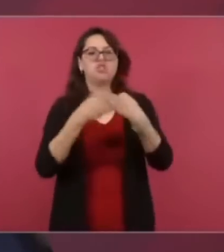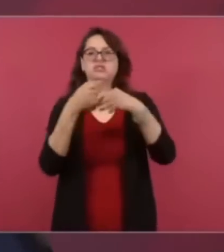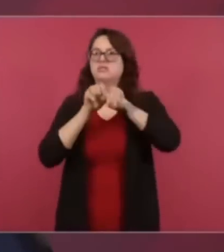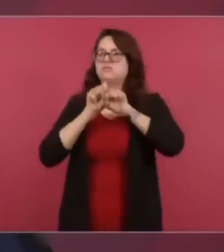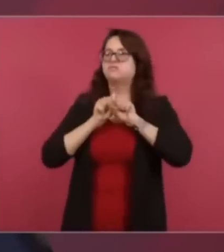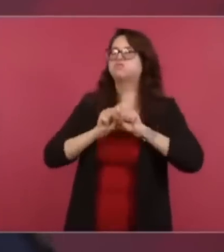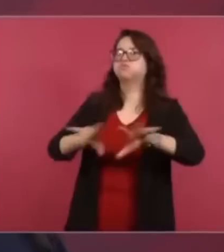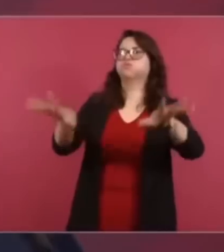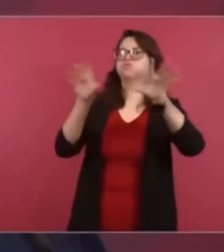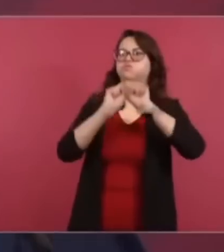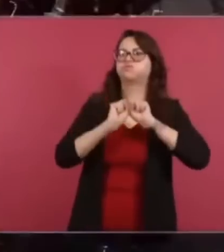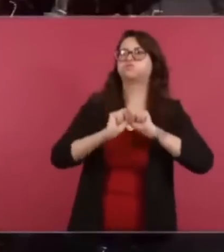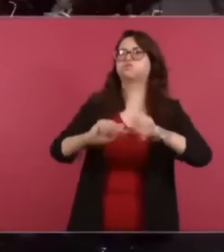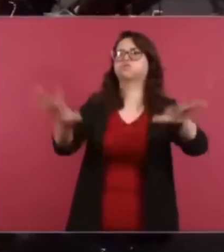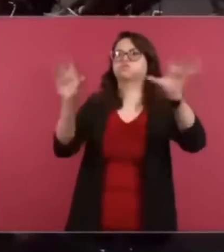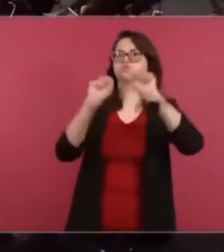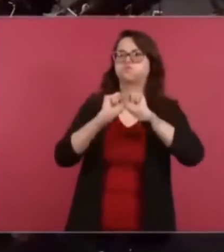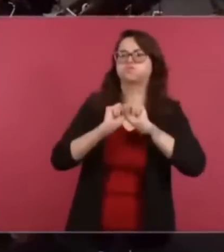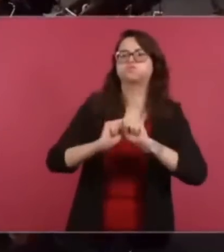de defender